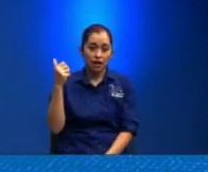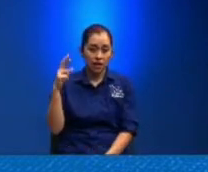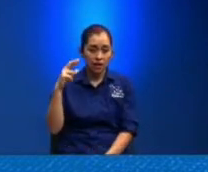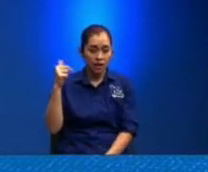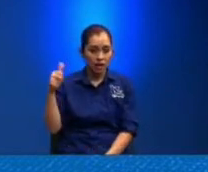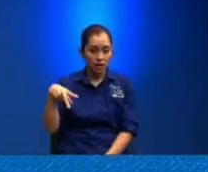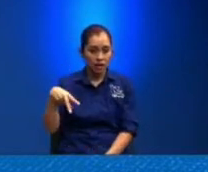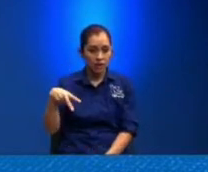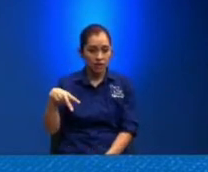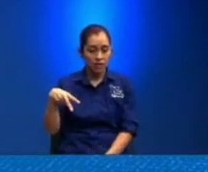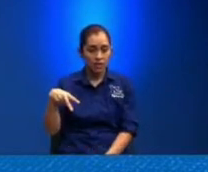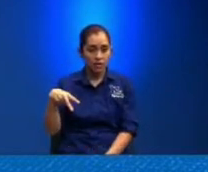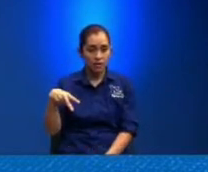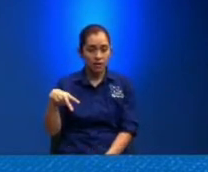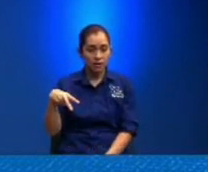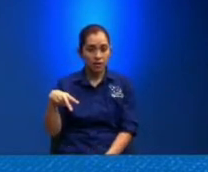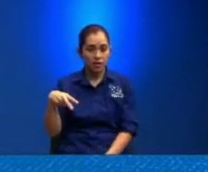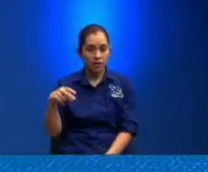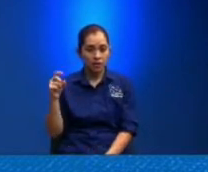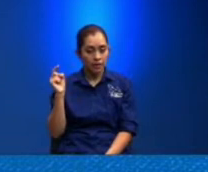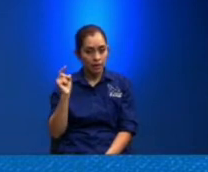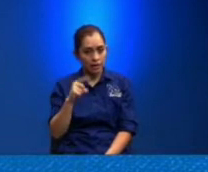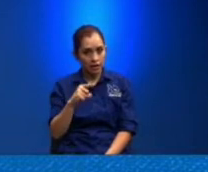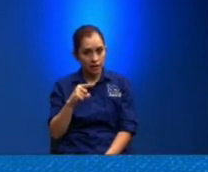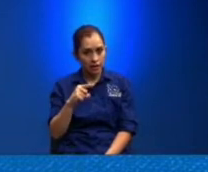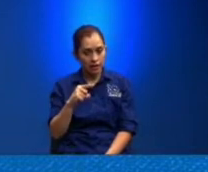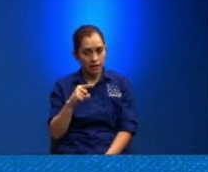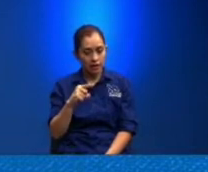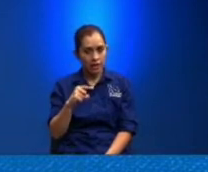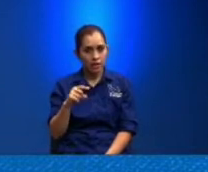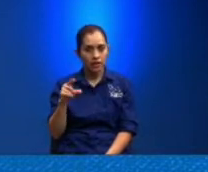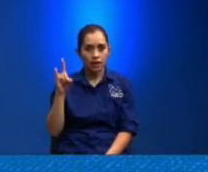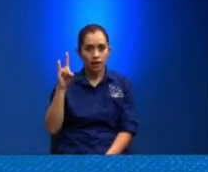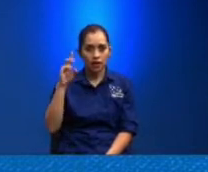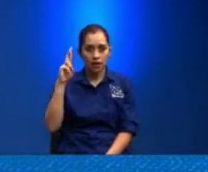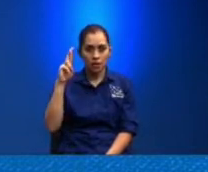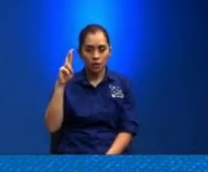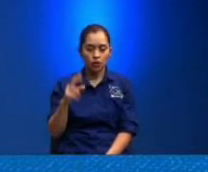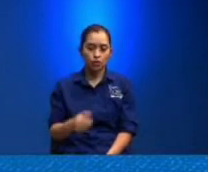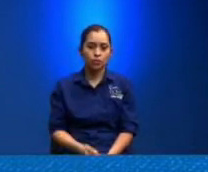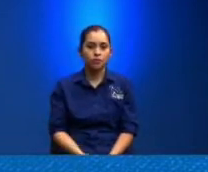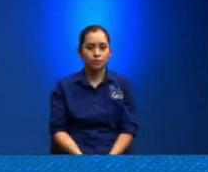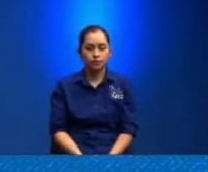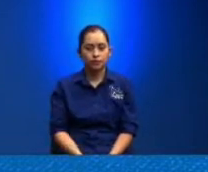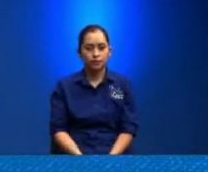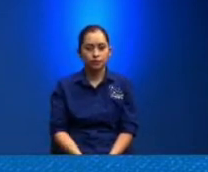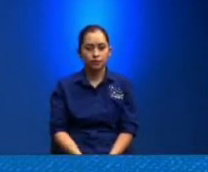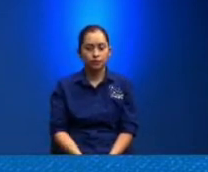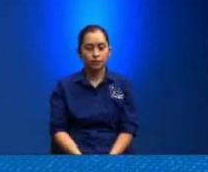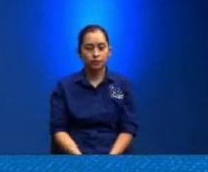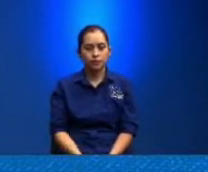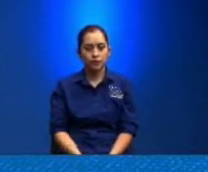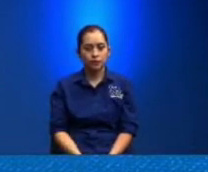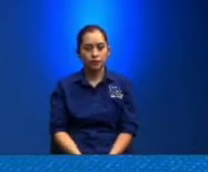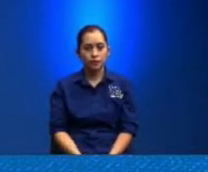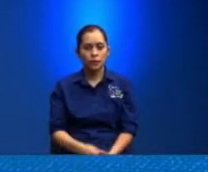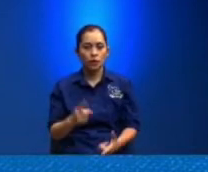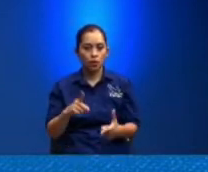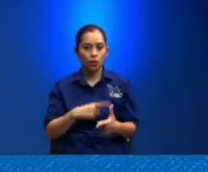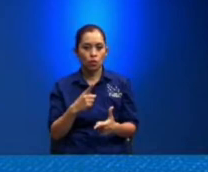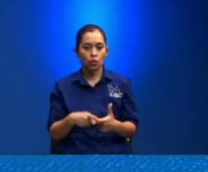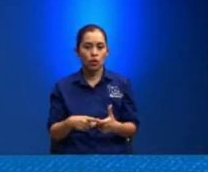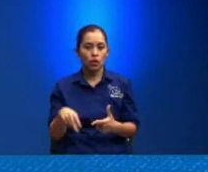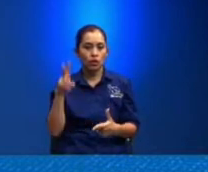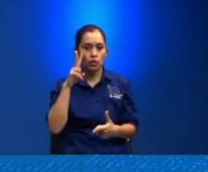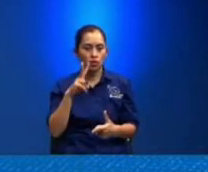pero cuando nosotros vemos génesis 15 7 era uno cuando nosotros vemos hecho 72 tiene